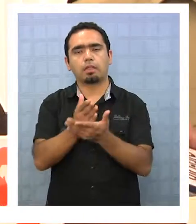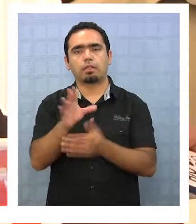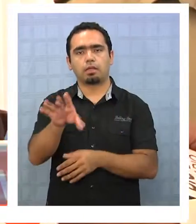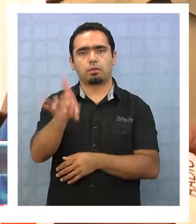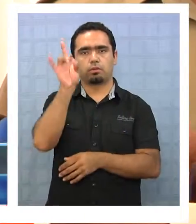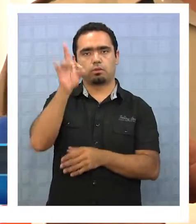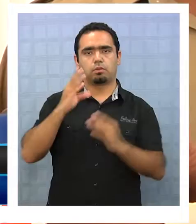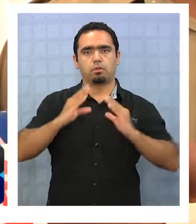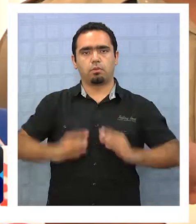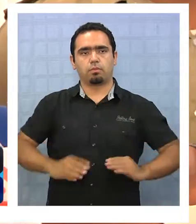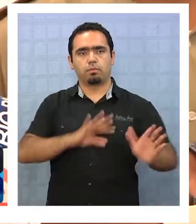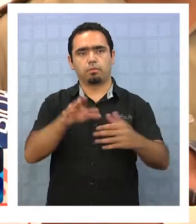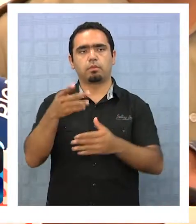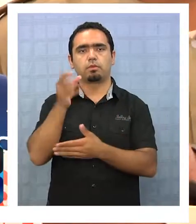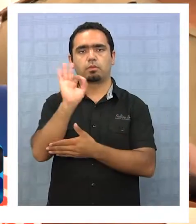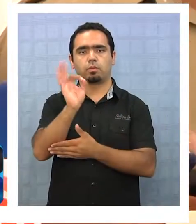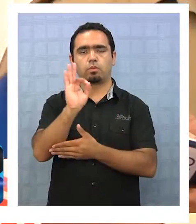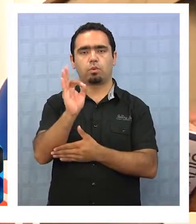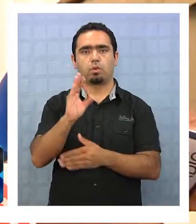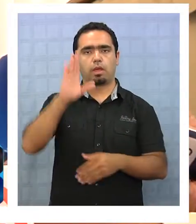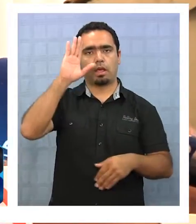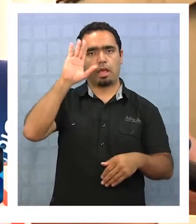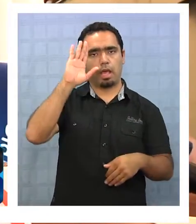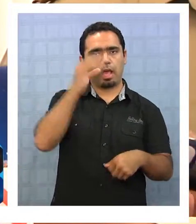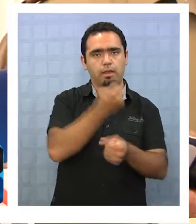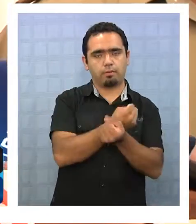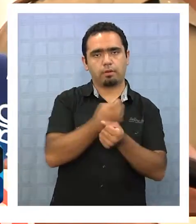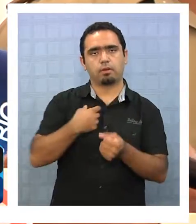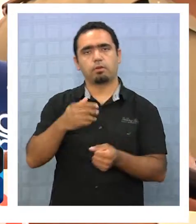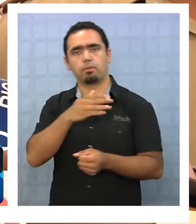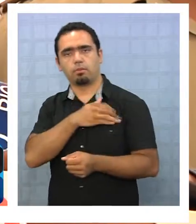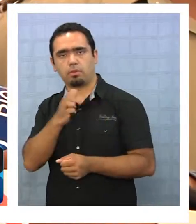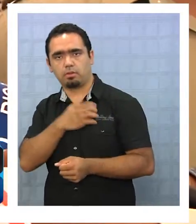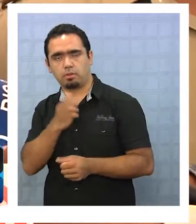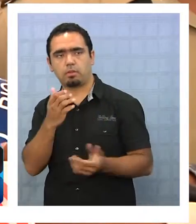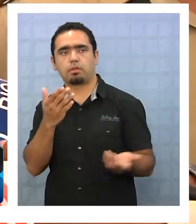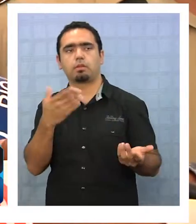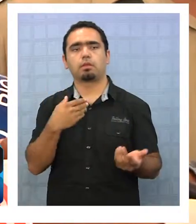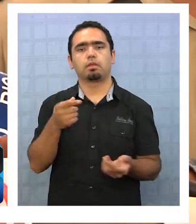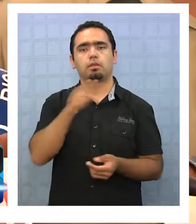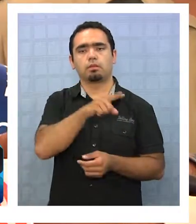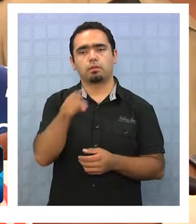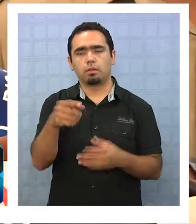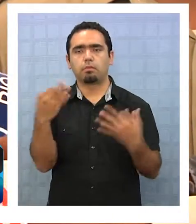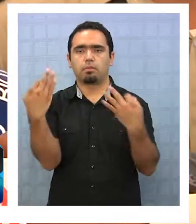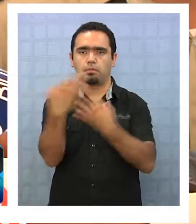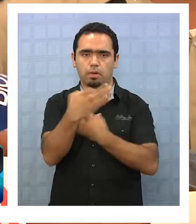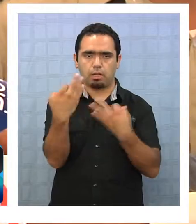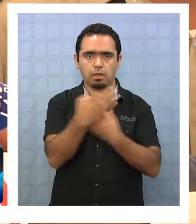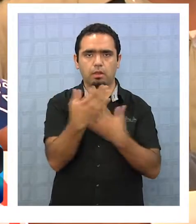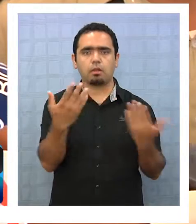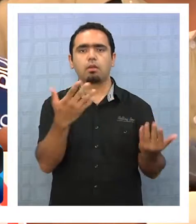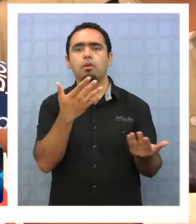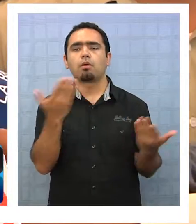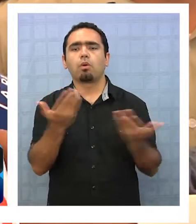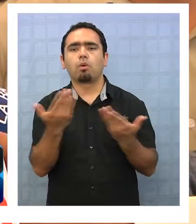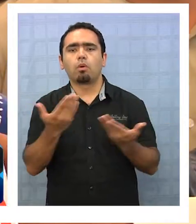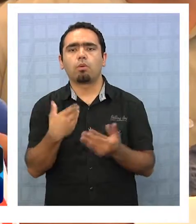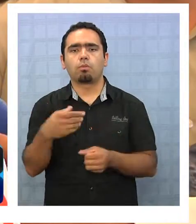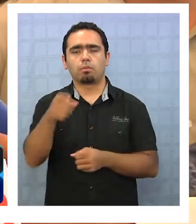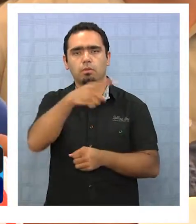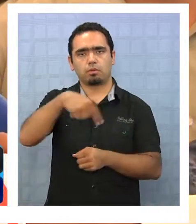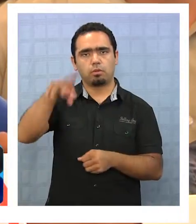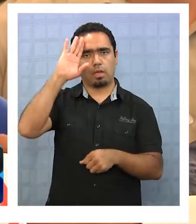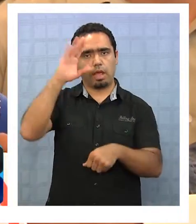reunión donde carabineros, policía de investigaciones, pedí que se me diera cuenta respecto de las acciones que se han